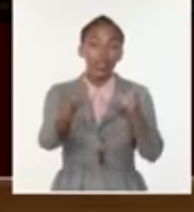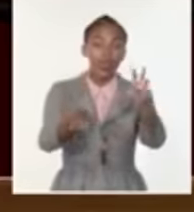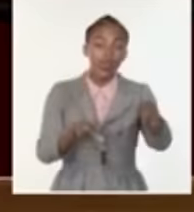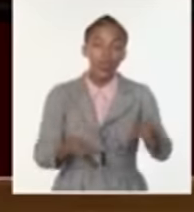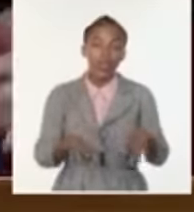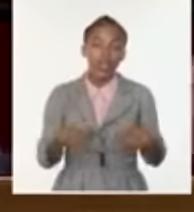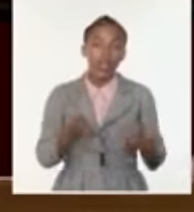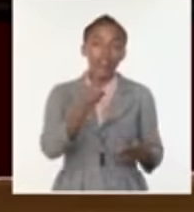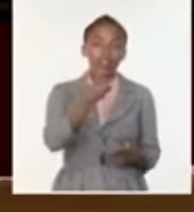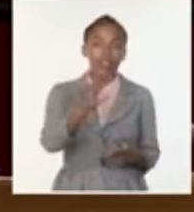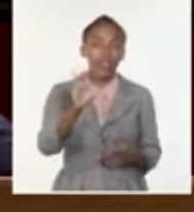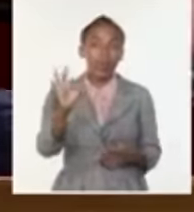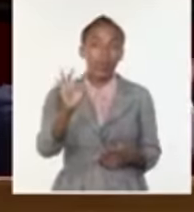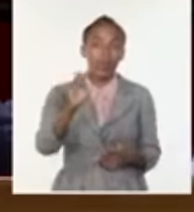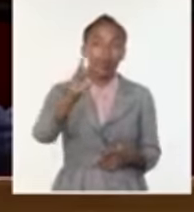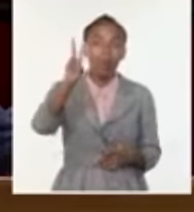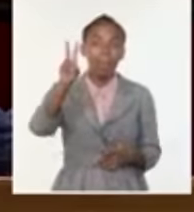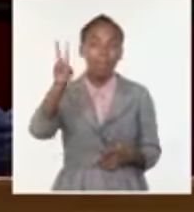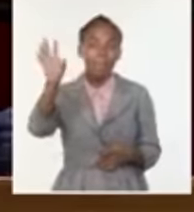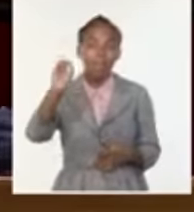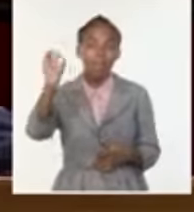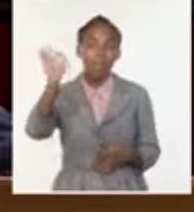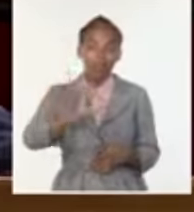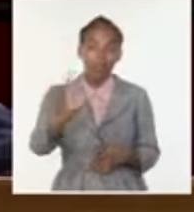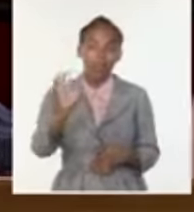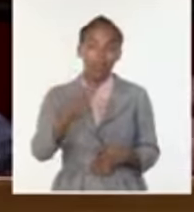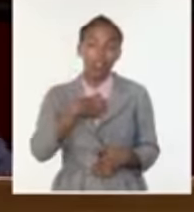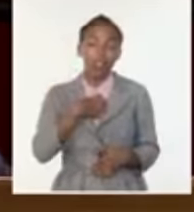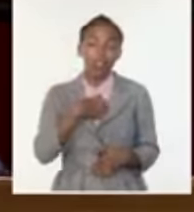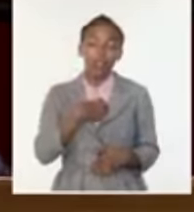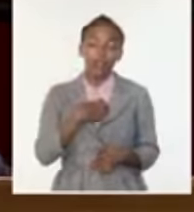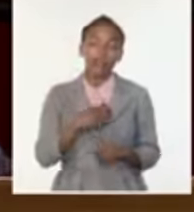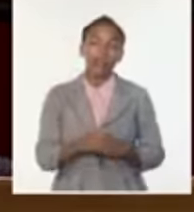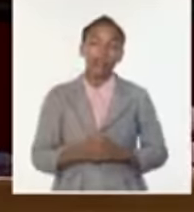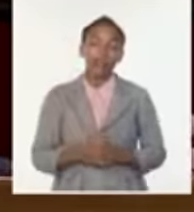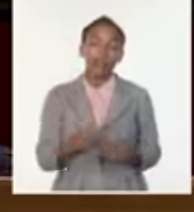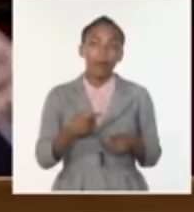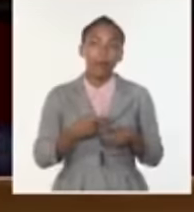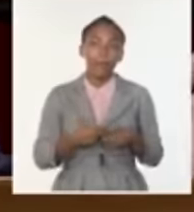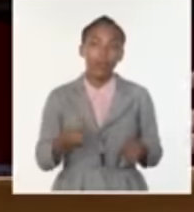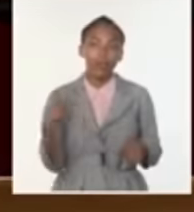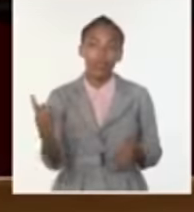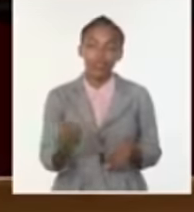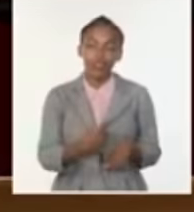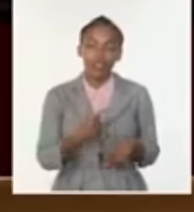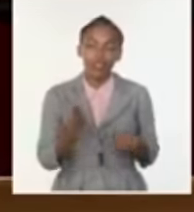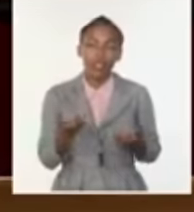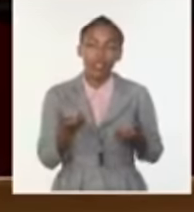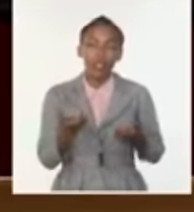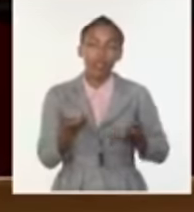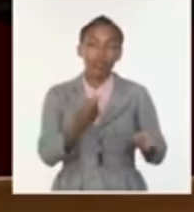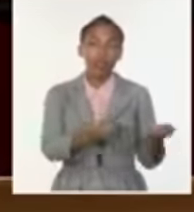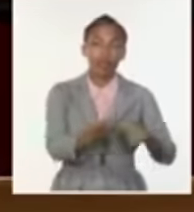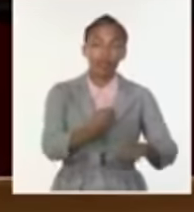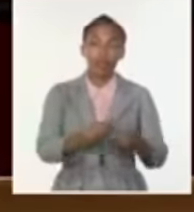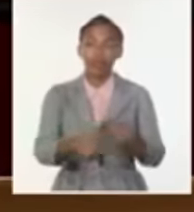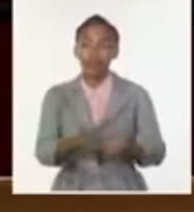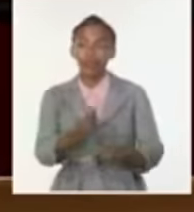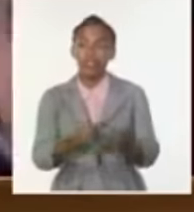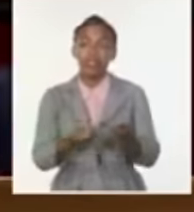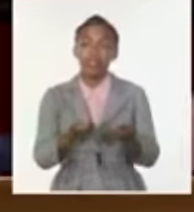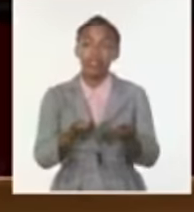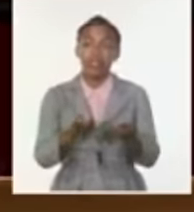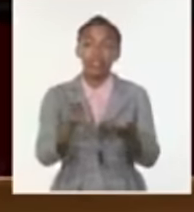y un 20. Pero sabemos también que los actores económicos nuestros también tienen que comercializar bajo determinadas circunstancias